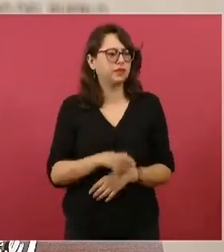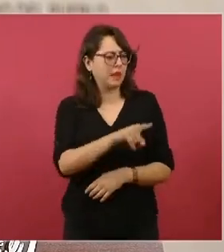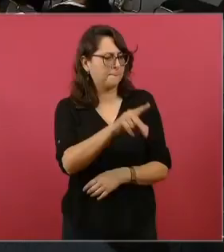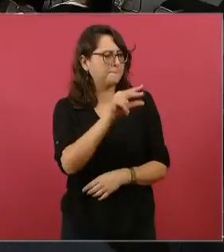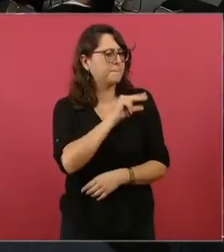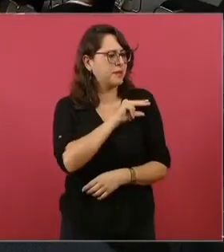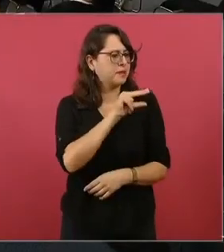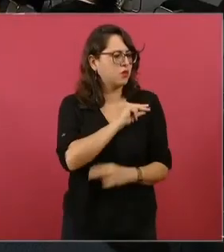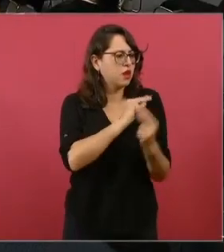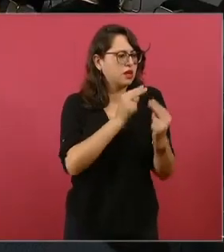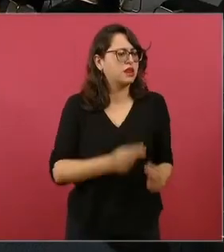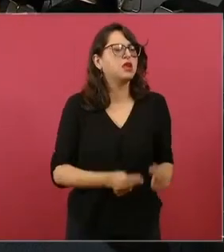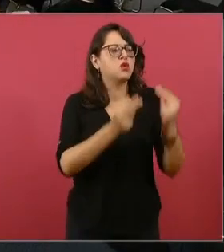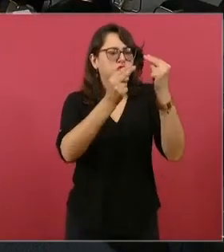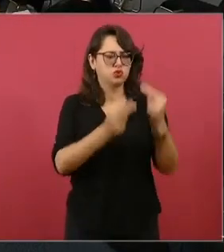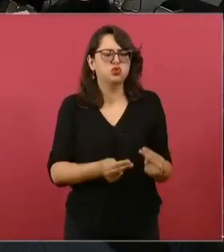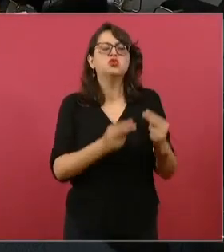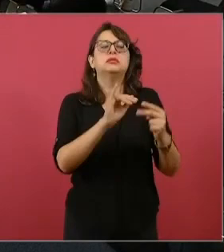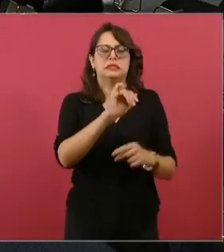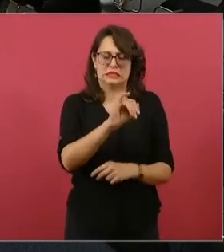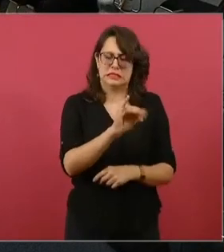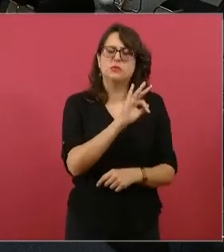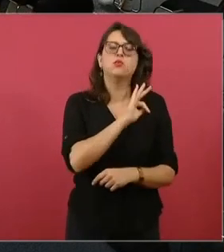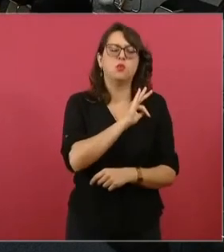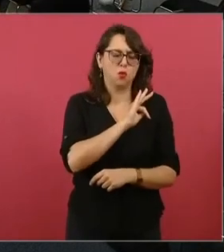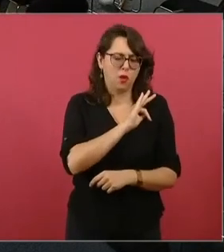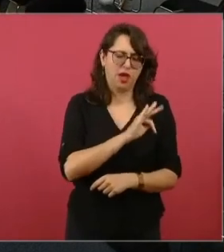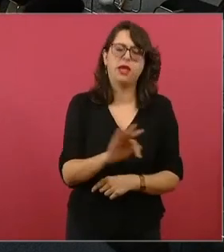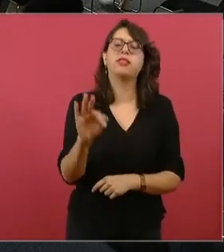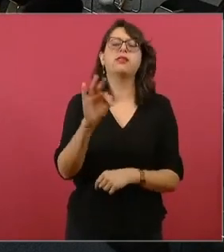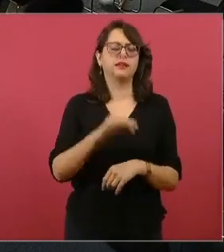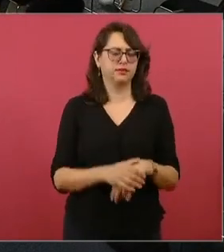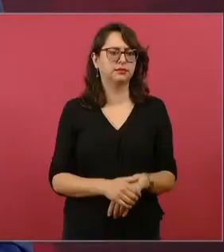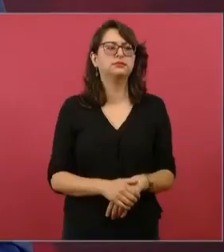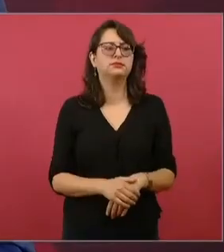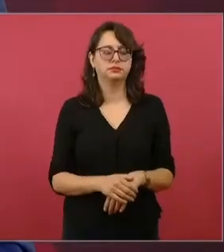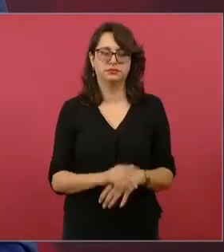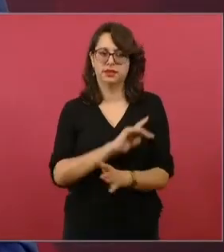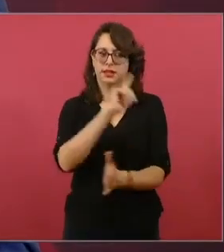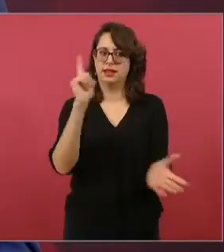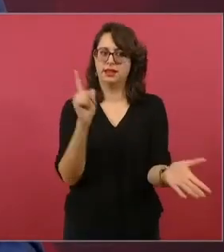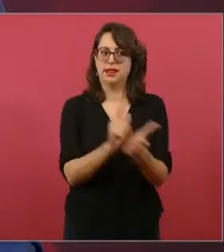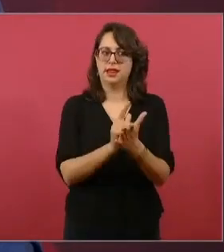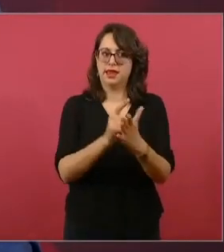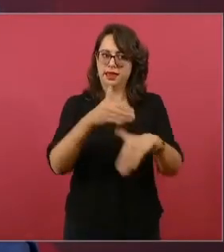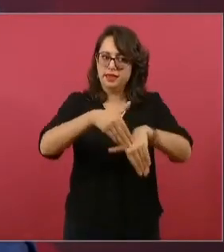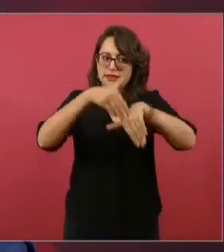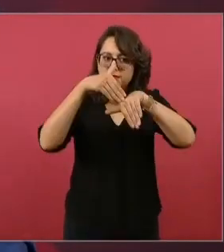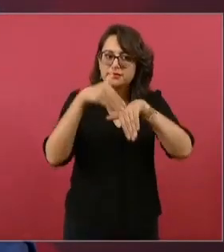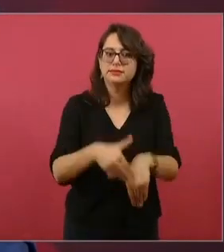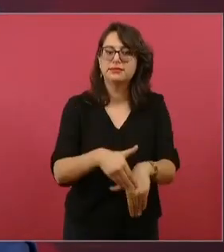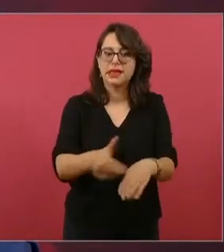hacer negocios y obtener ganancias legítimas. Pero lo fundamental